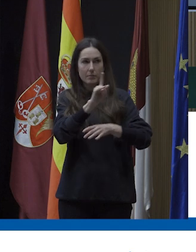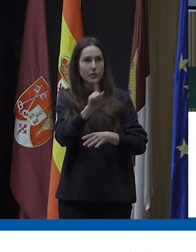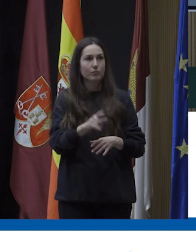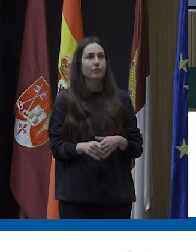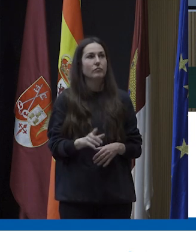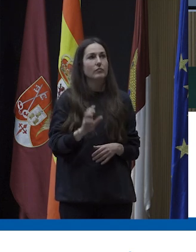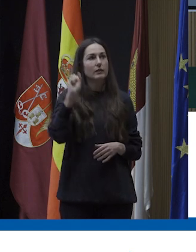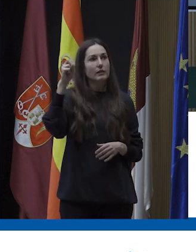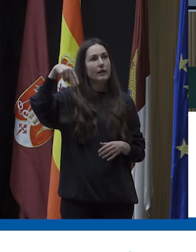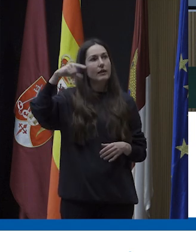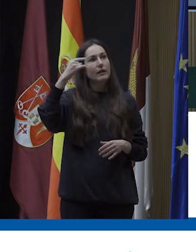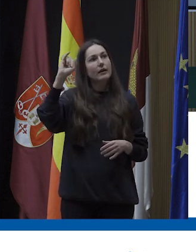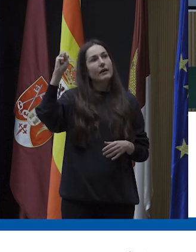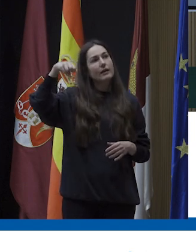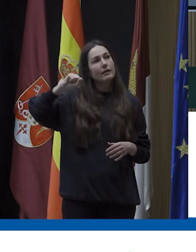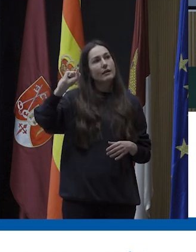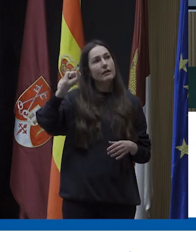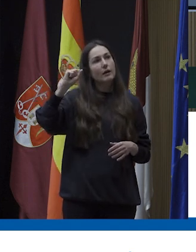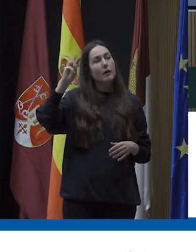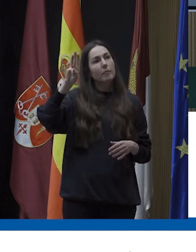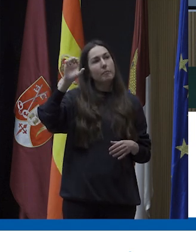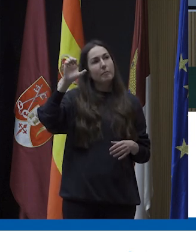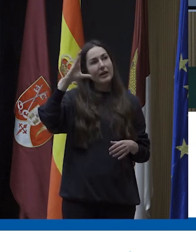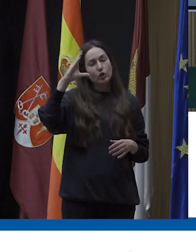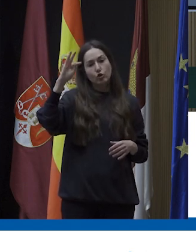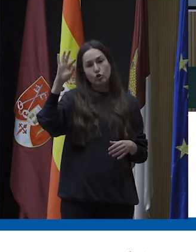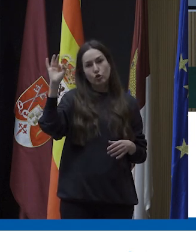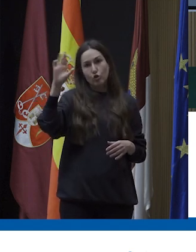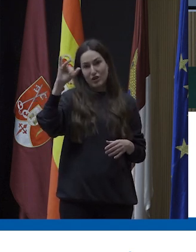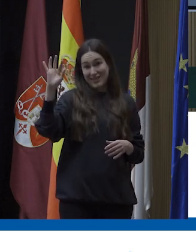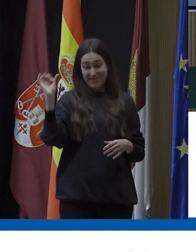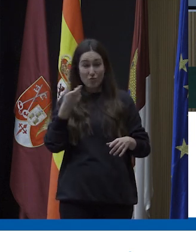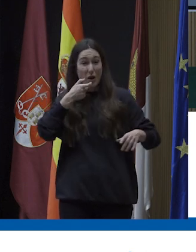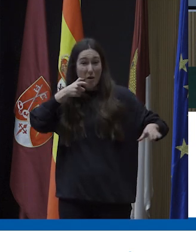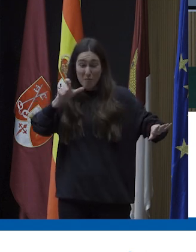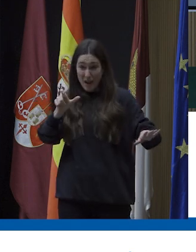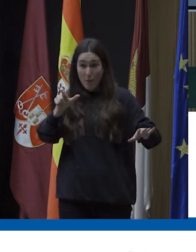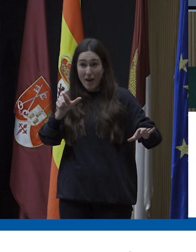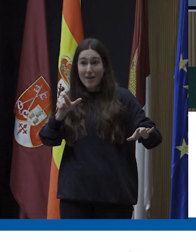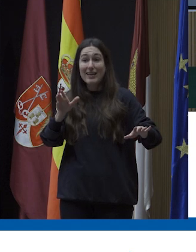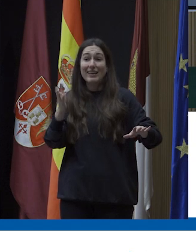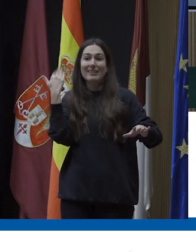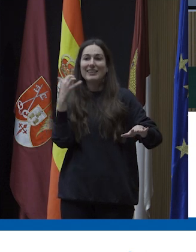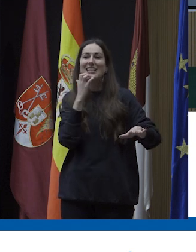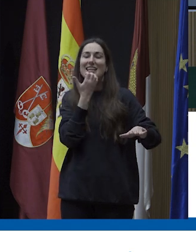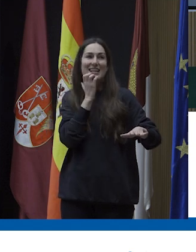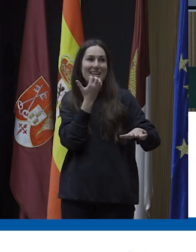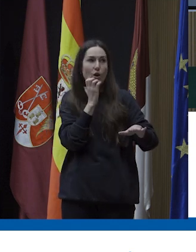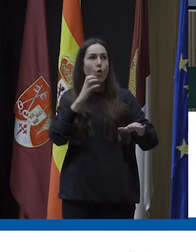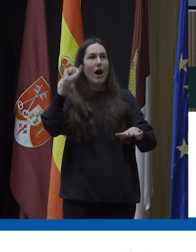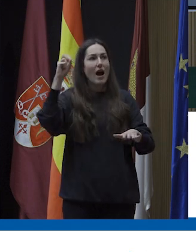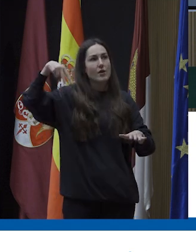Angina pectoris es de latín y viene del griego ancone, que significa estrangular. De hecho, lo que conocemos como anginas vulgarmente,